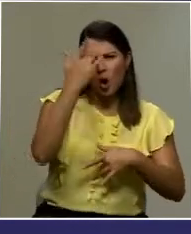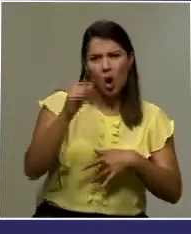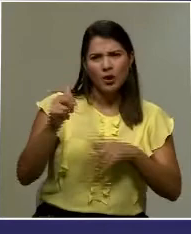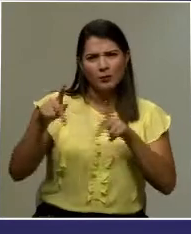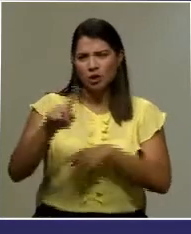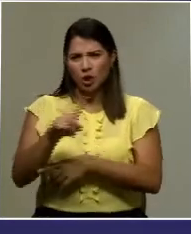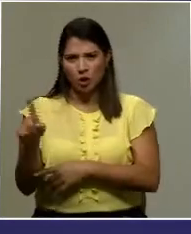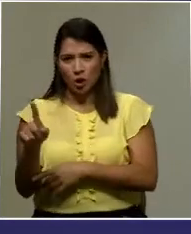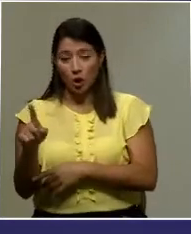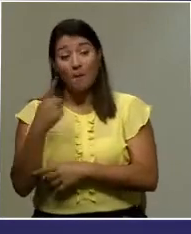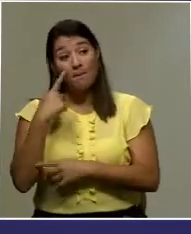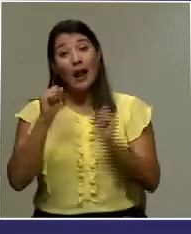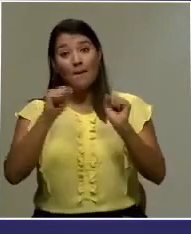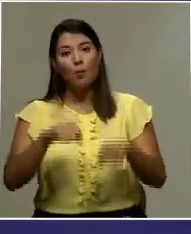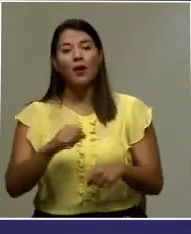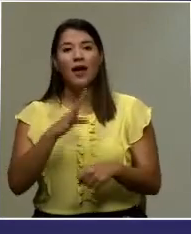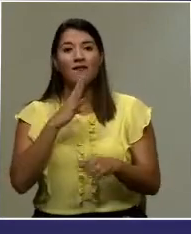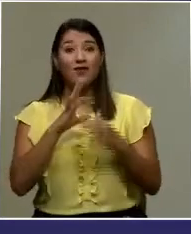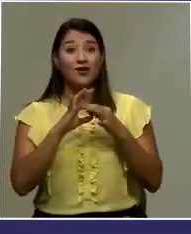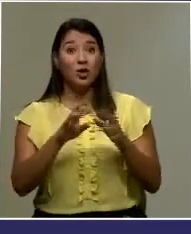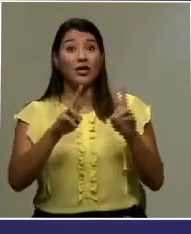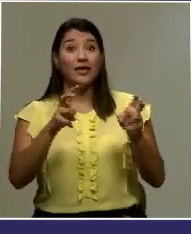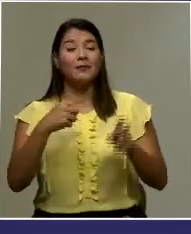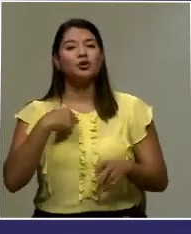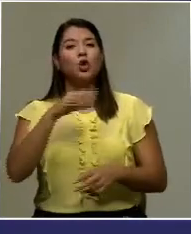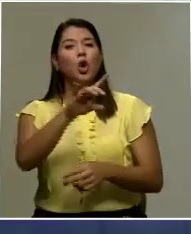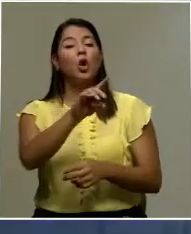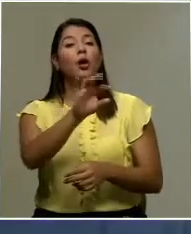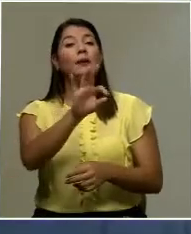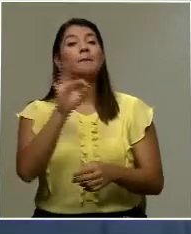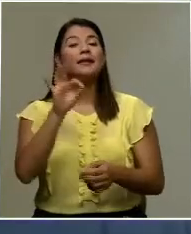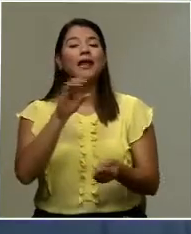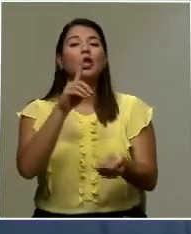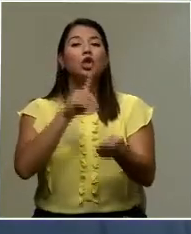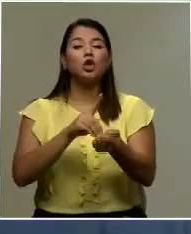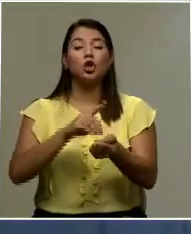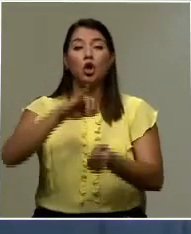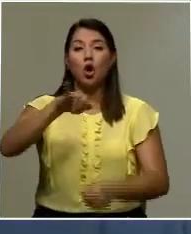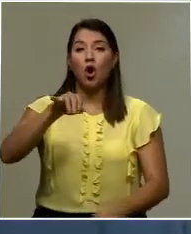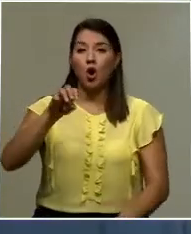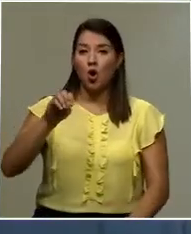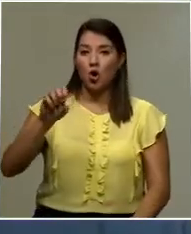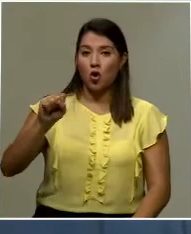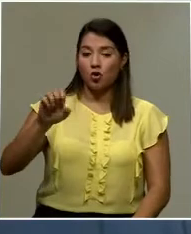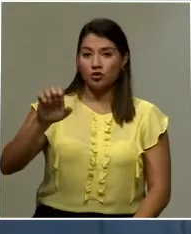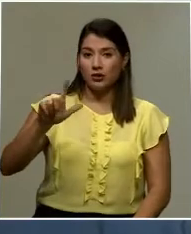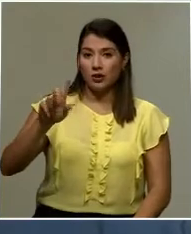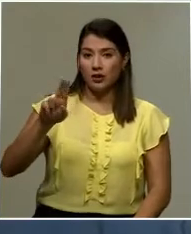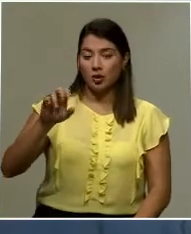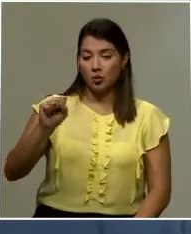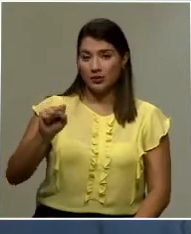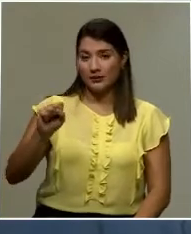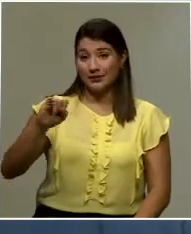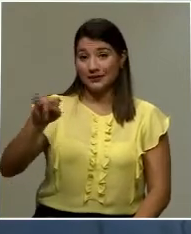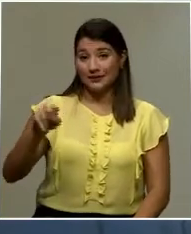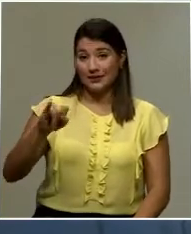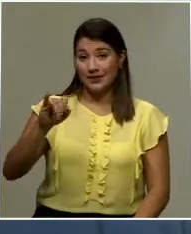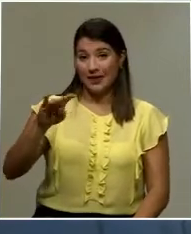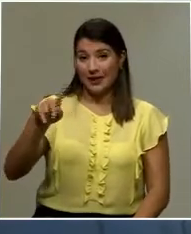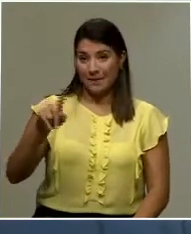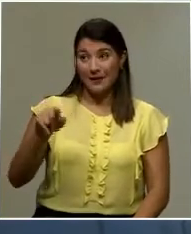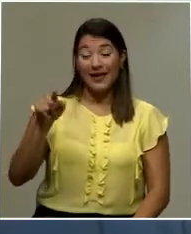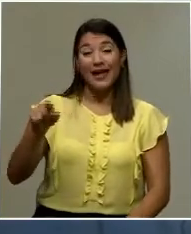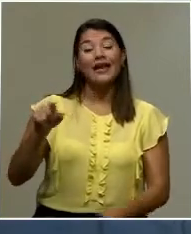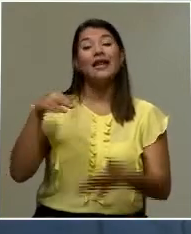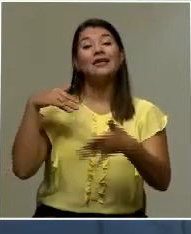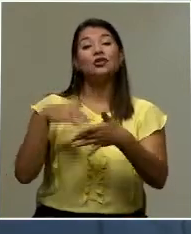virus, invité esta noche al doctor José Luis Jiménez, catedrático de la Universidad de Colorado, uno de los principales